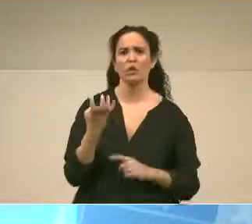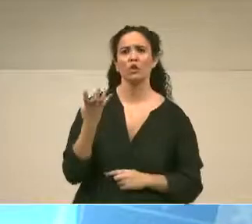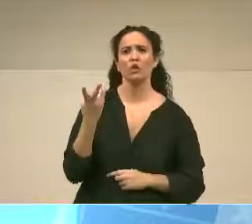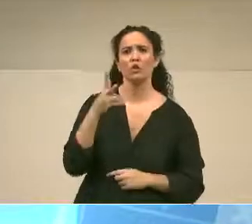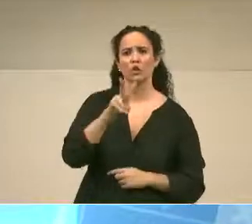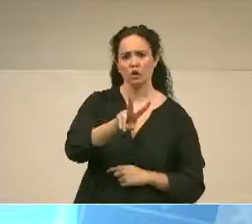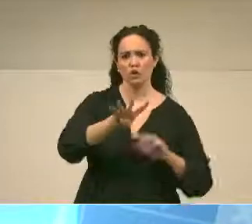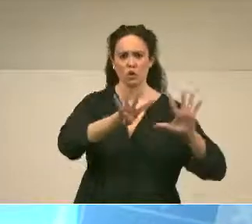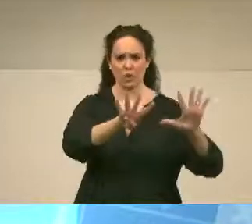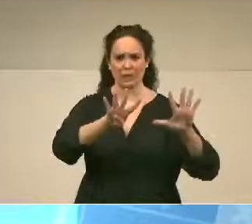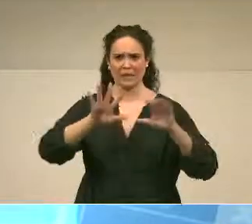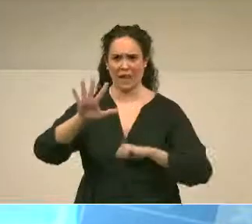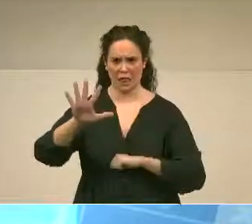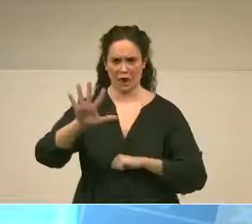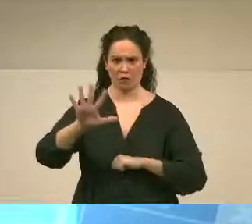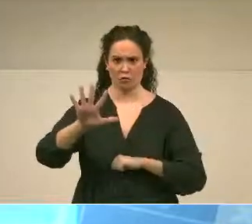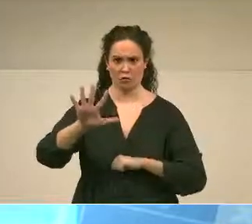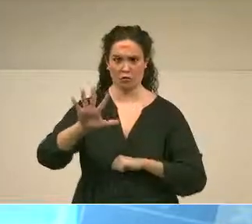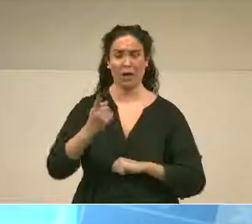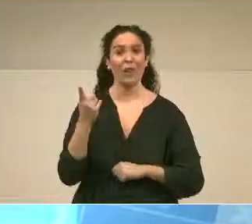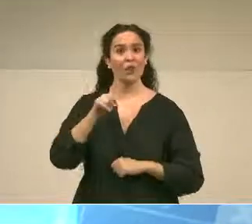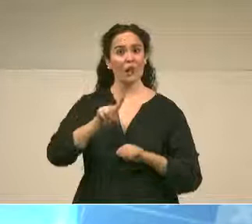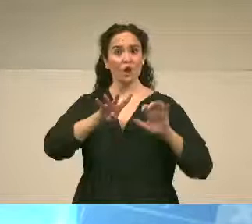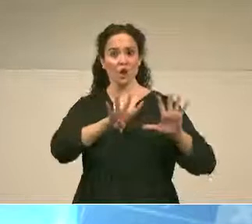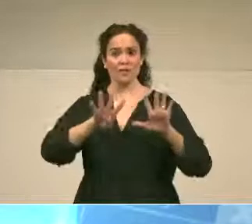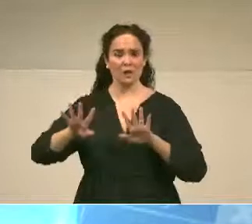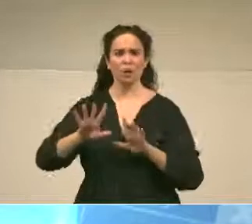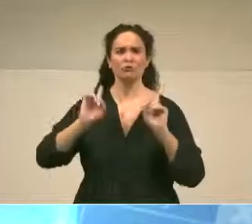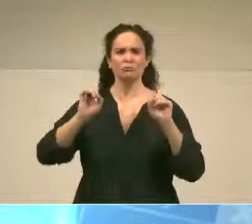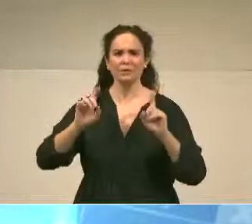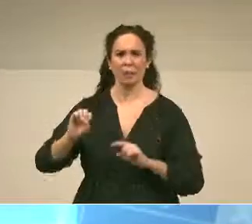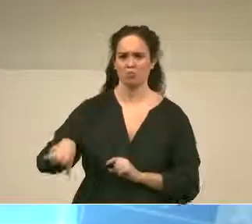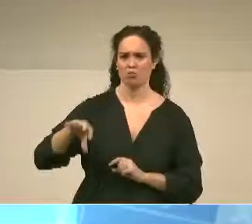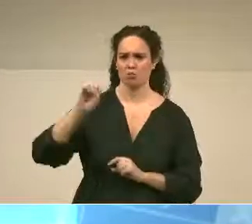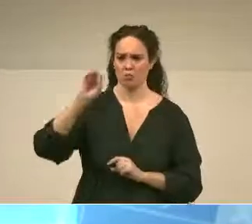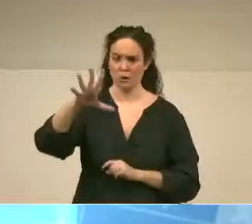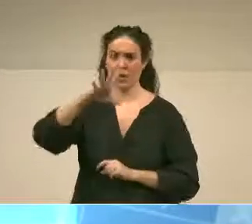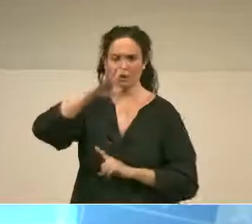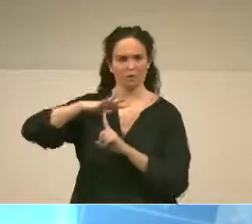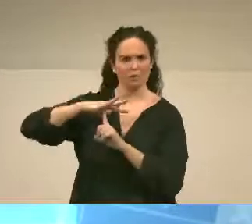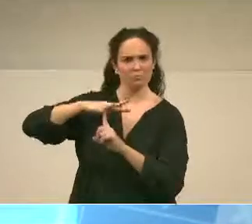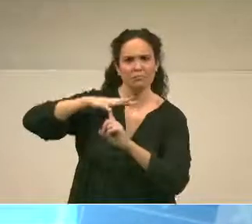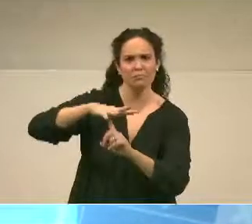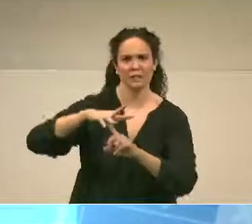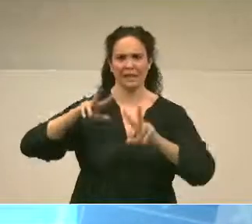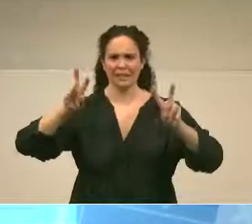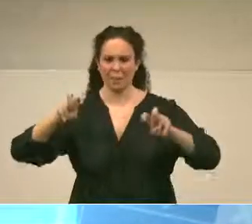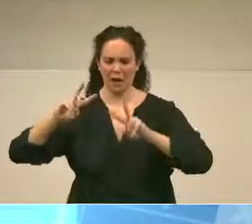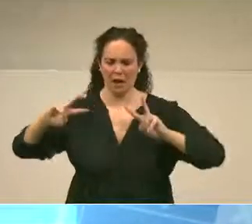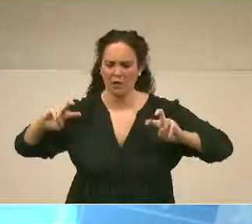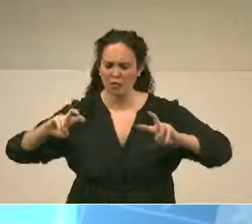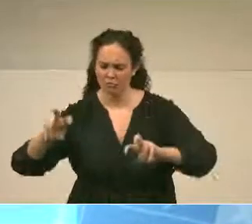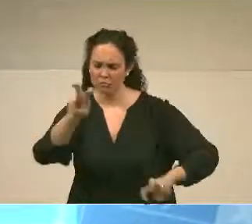gehienak 184 mendian. Eta gehientzuenetan erabili zuen helikopteroa, bai bilaketa lanetarako eta